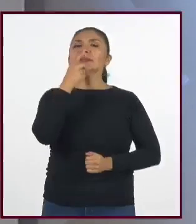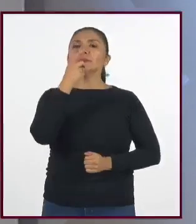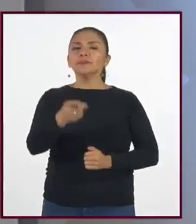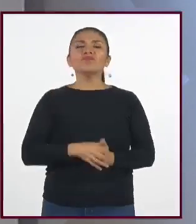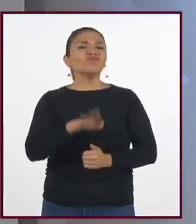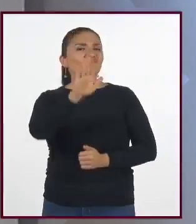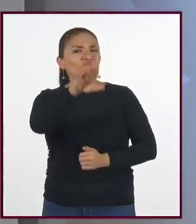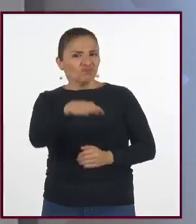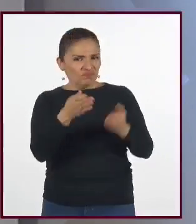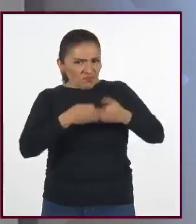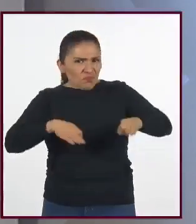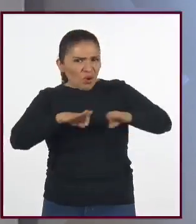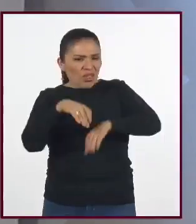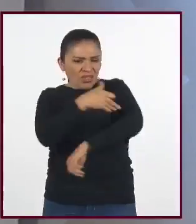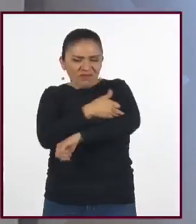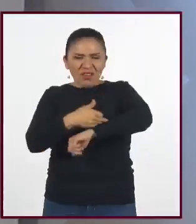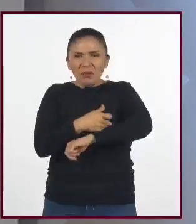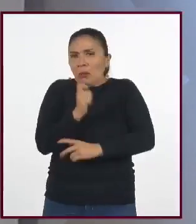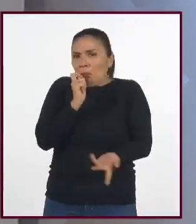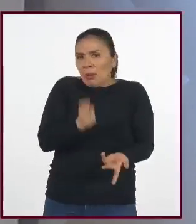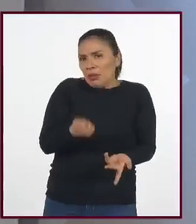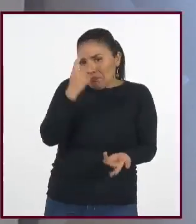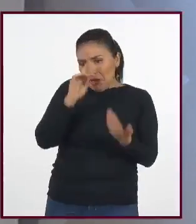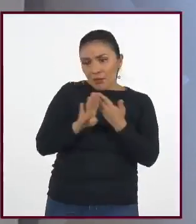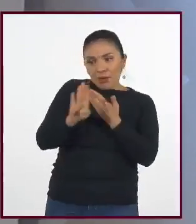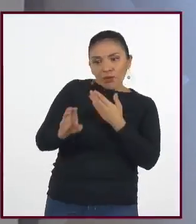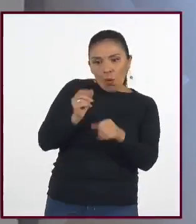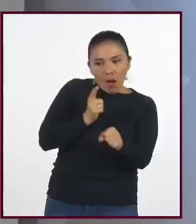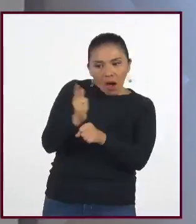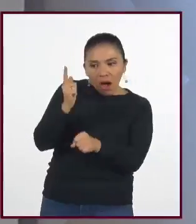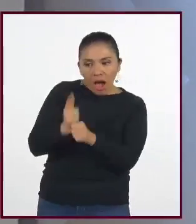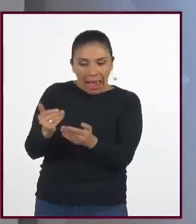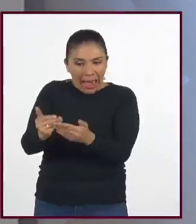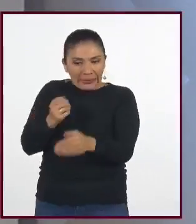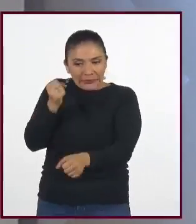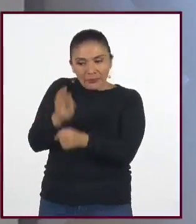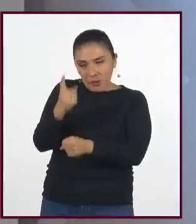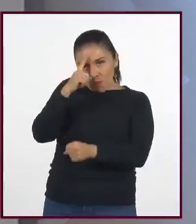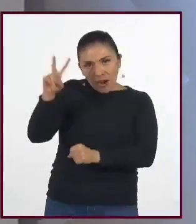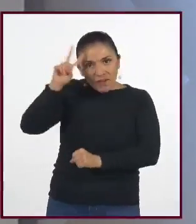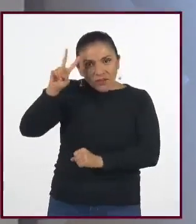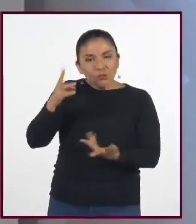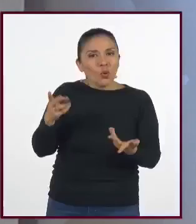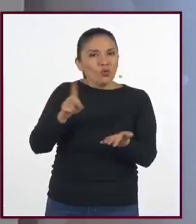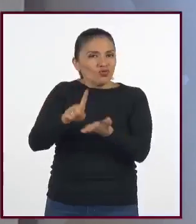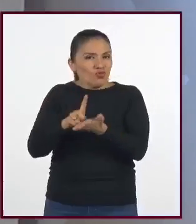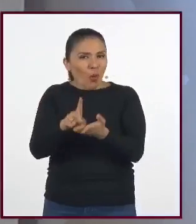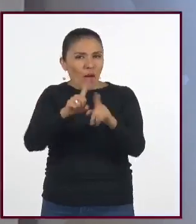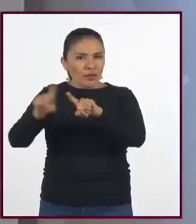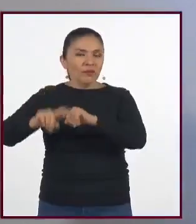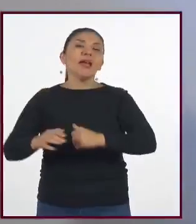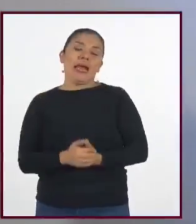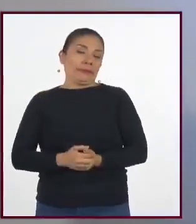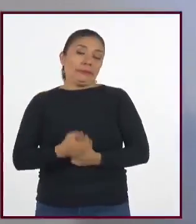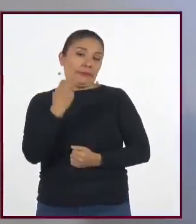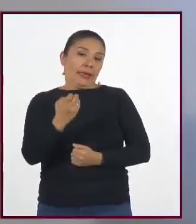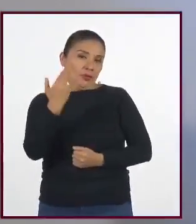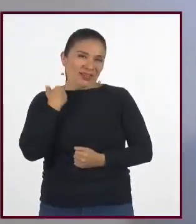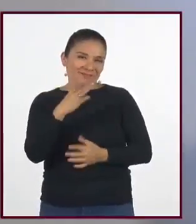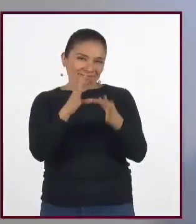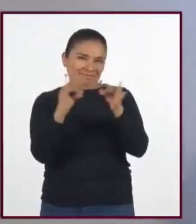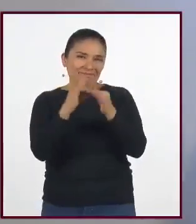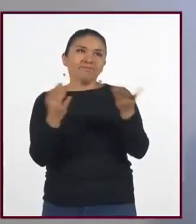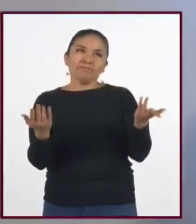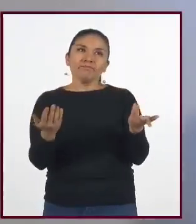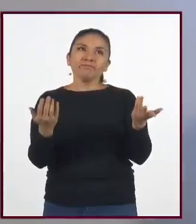papel juega la familia en la prevención y detección oportuna del consumo de sustancias? Sí, como ya habíamos revisado al principio,